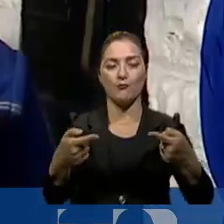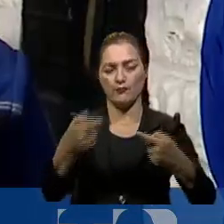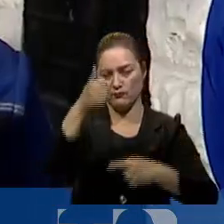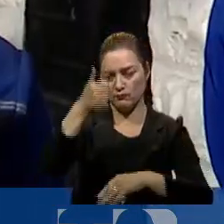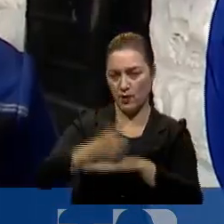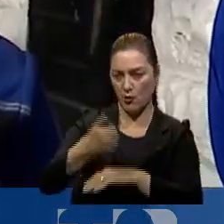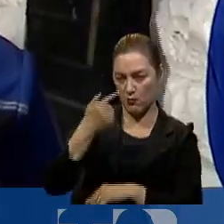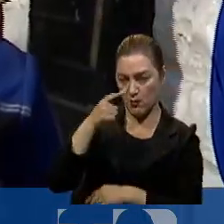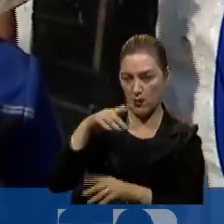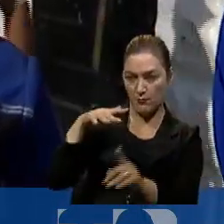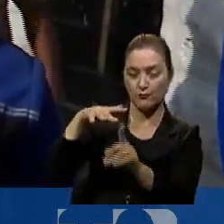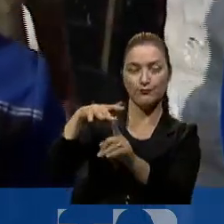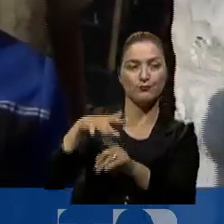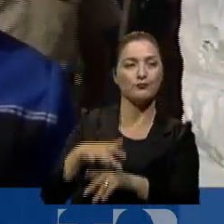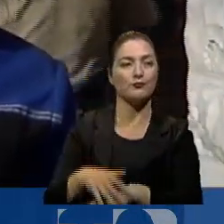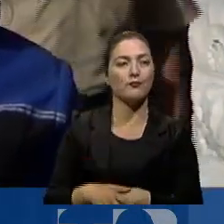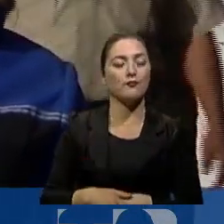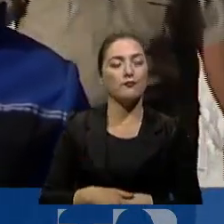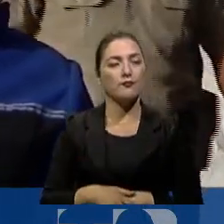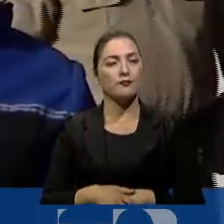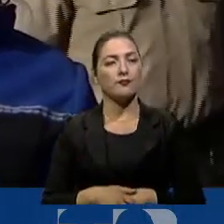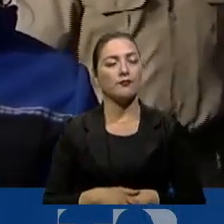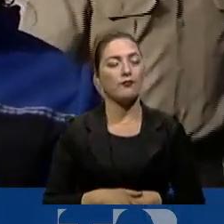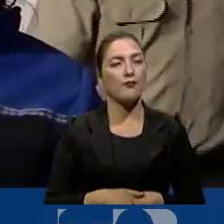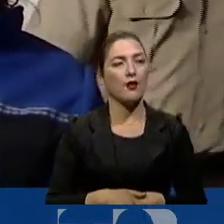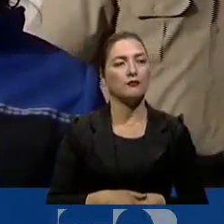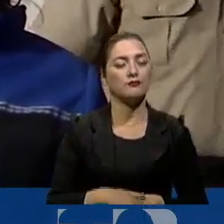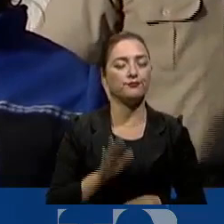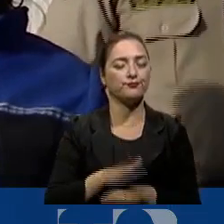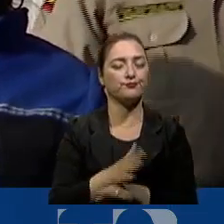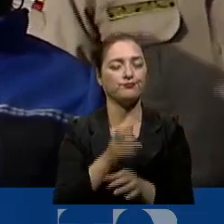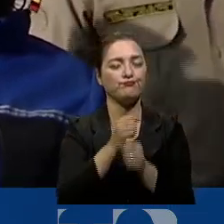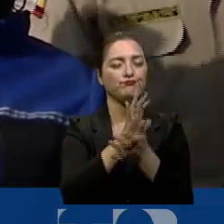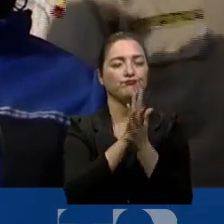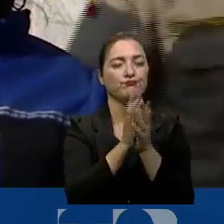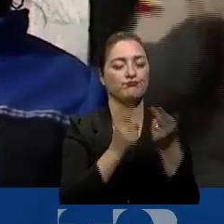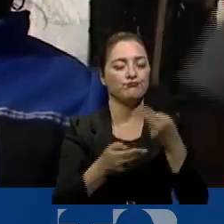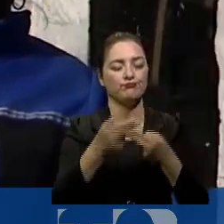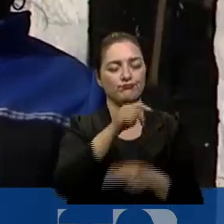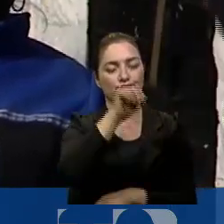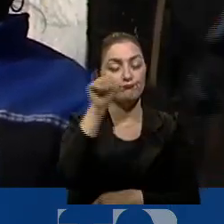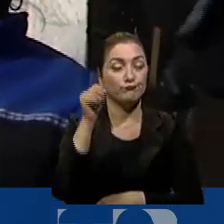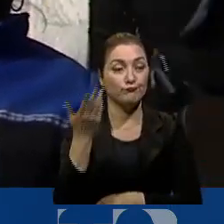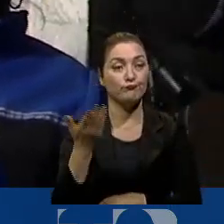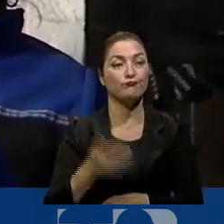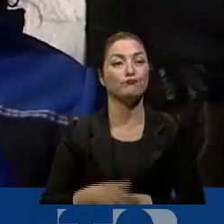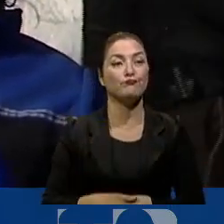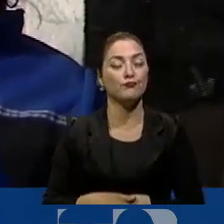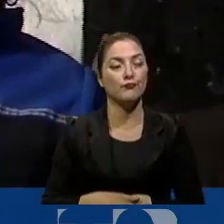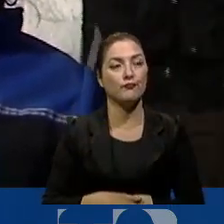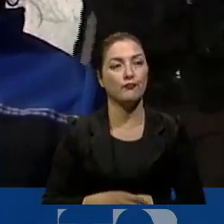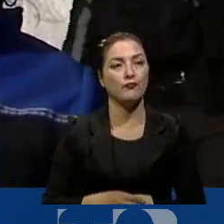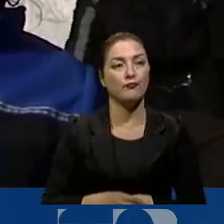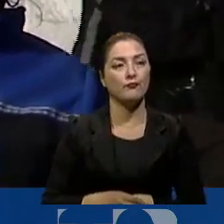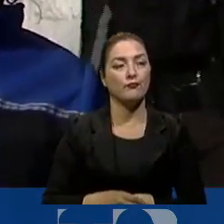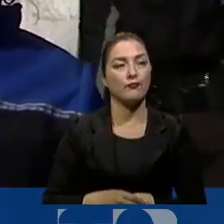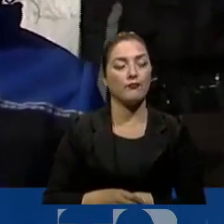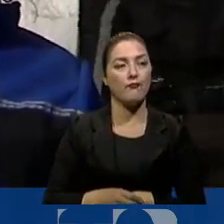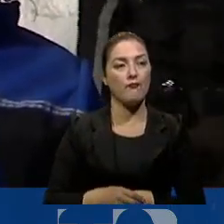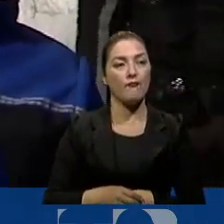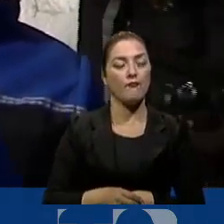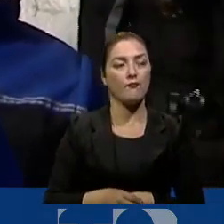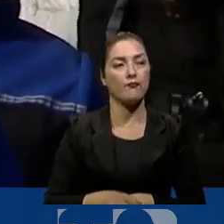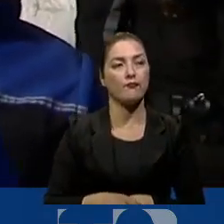autoridad. Esto desencadena estos factores de inseguridad, venta de sustancias sujetas a fiscalización. Existen personas